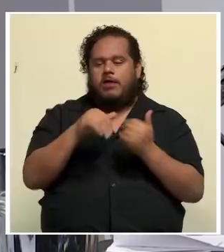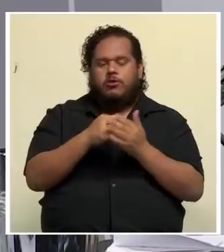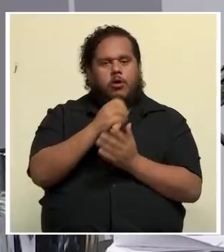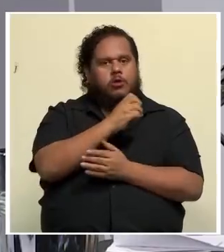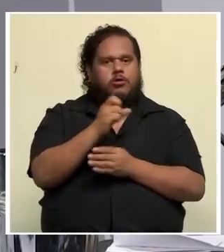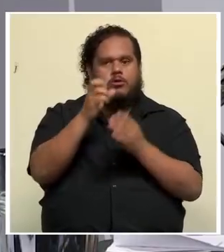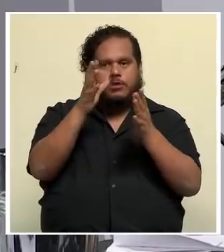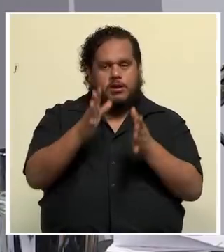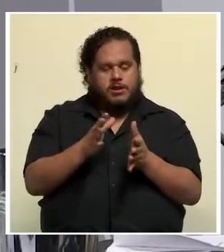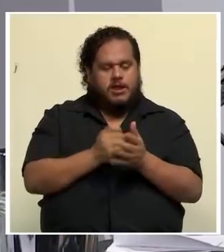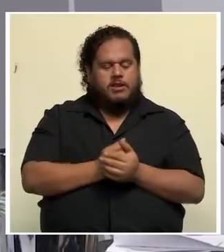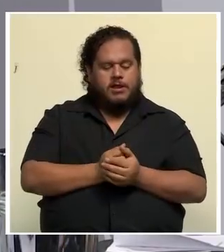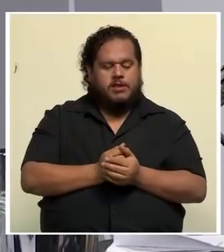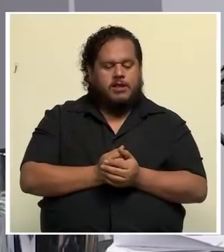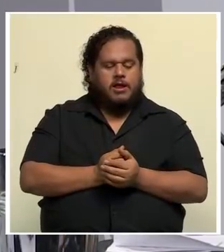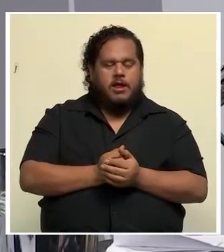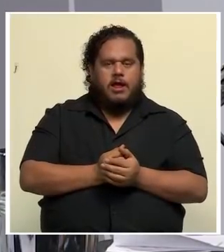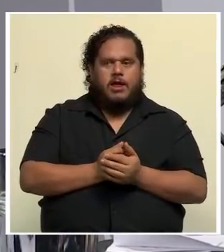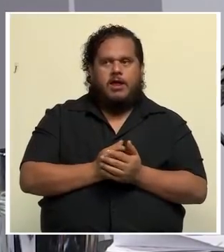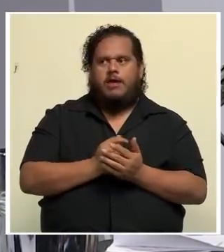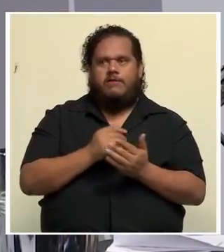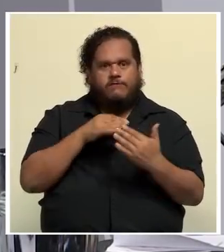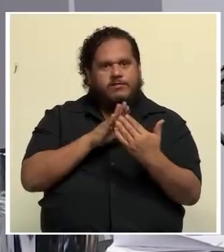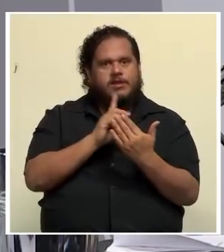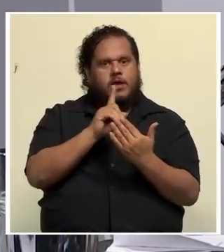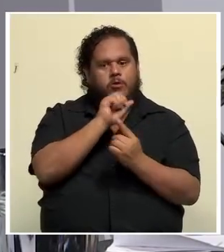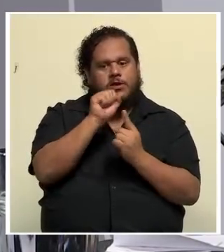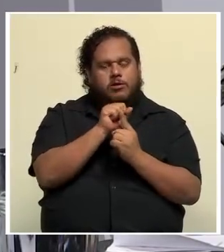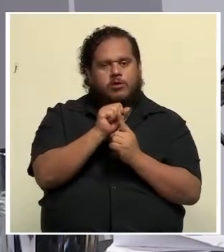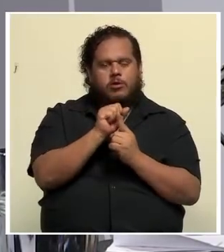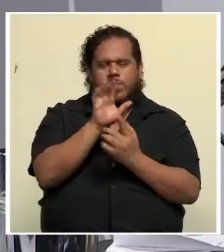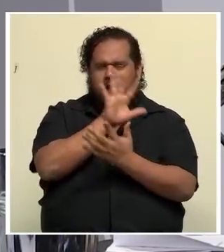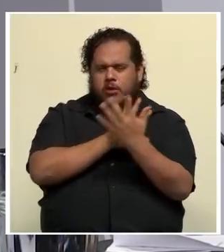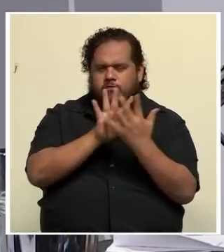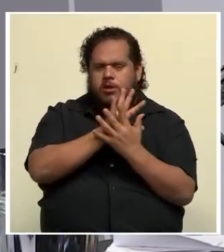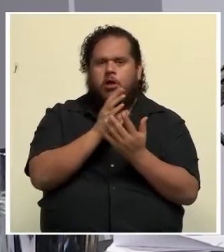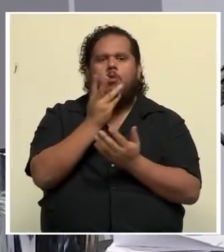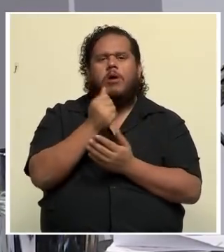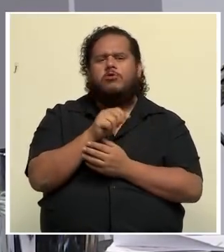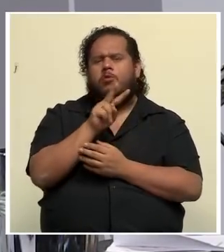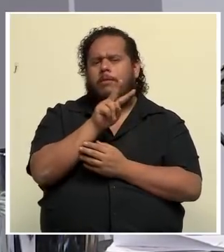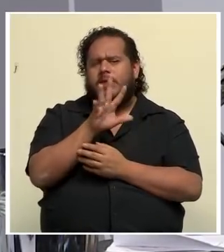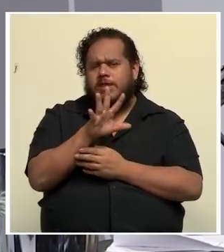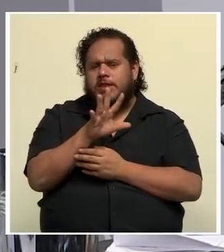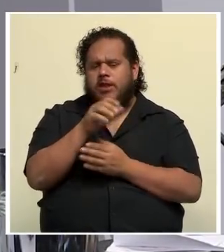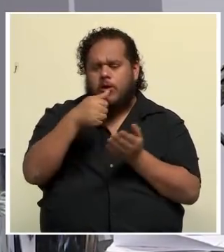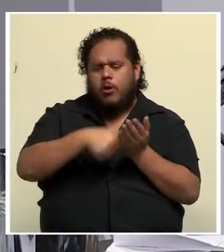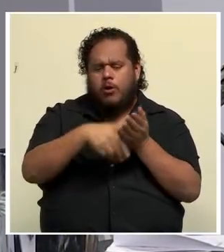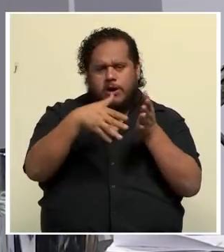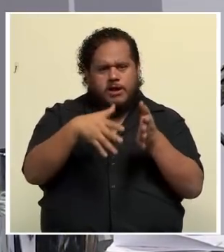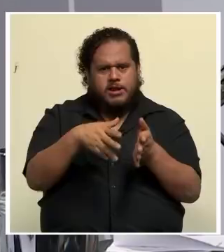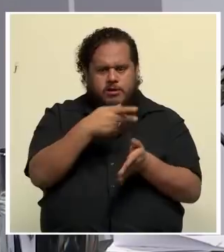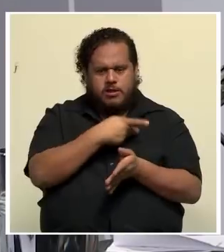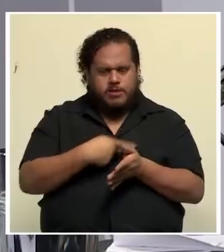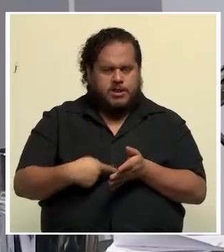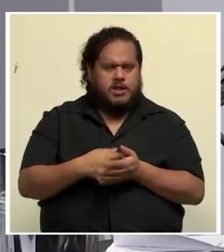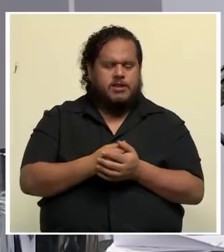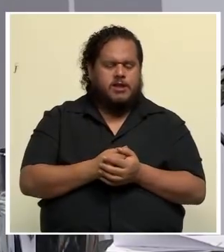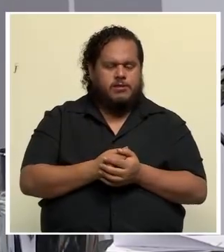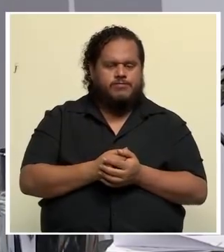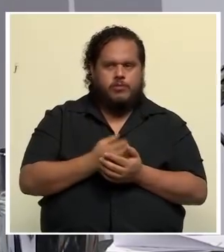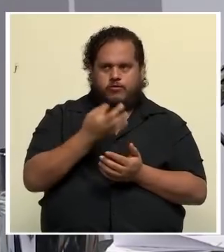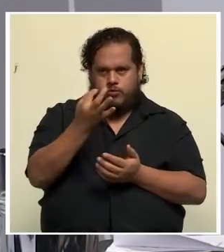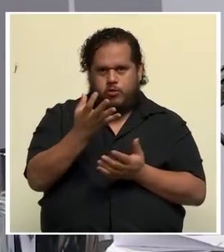que también no deja de confundir, porque son 25 candidatos a la presidencia, se está tomando mucho más